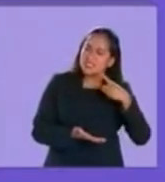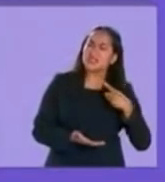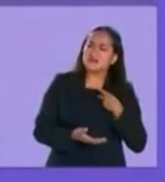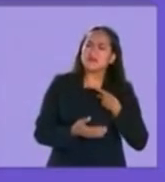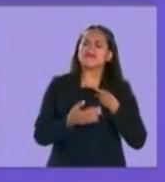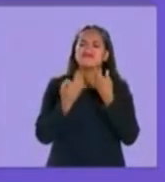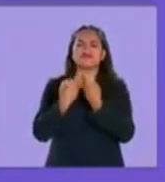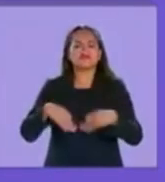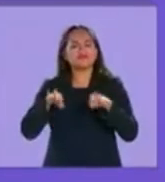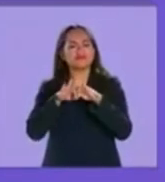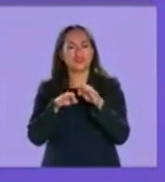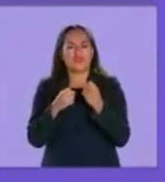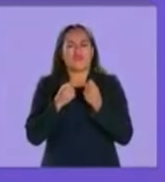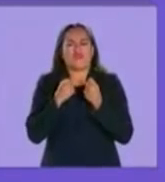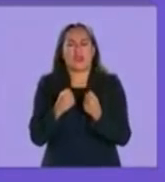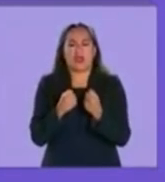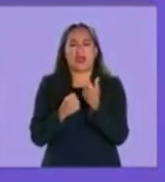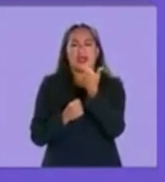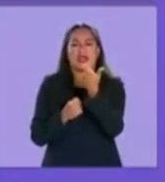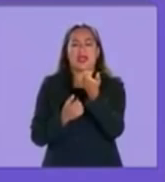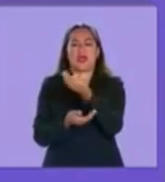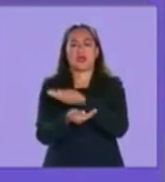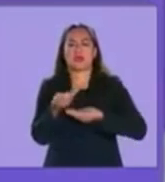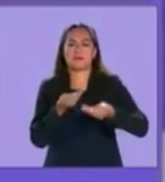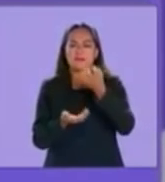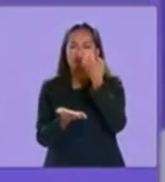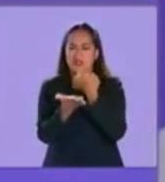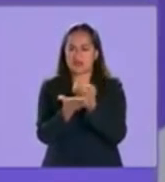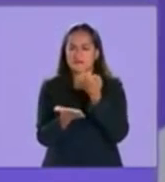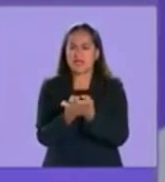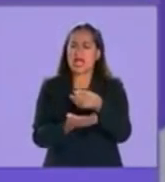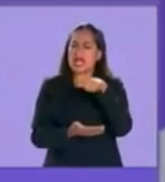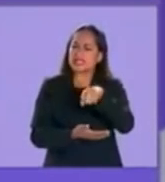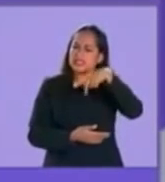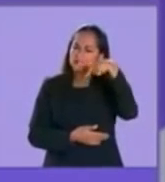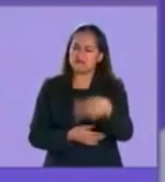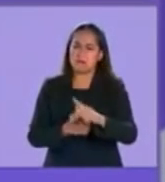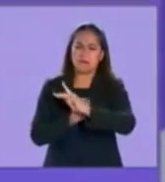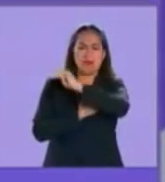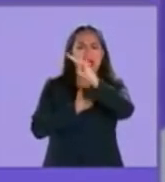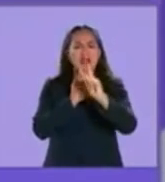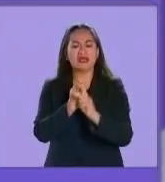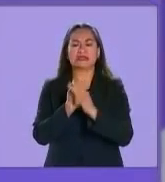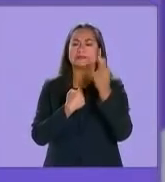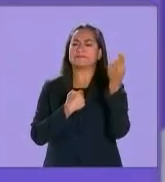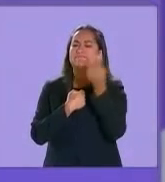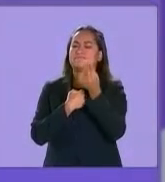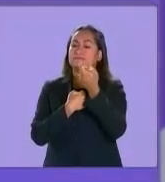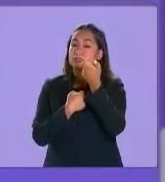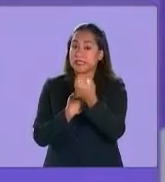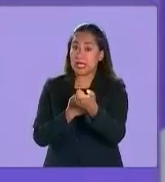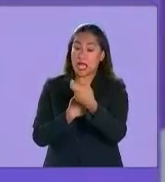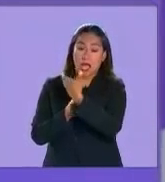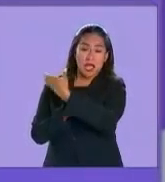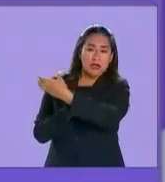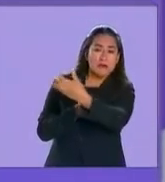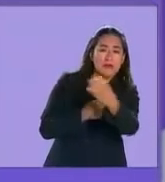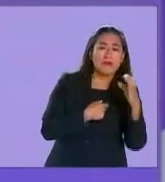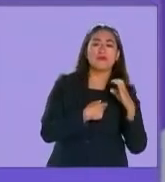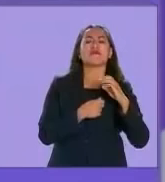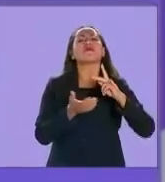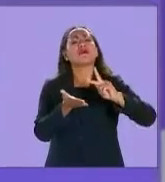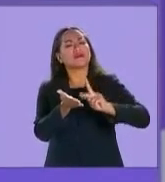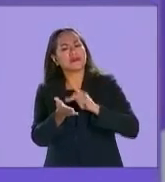nacional del mercado interno que tenemos que rescatar al campo del abandono en que se encuentra